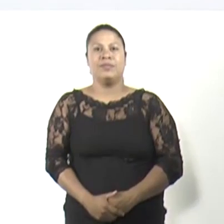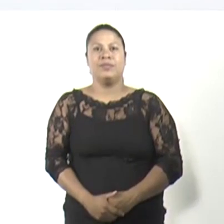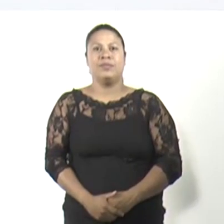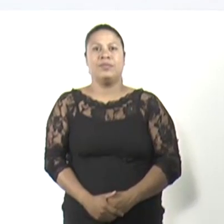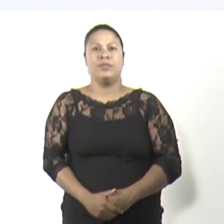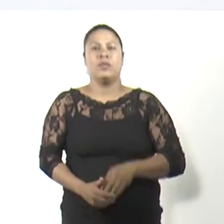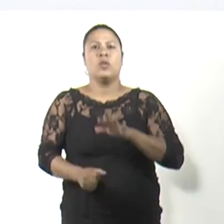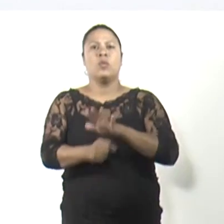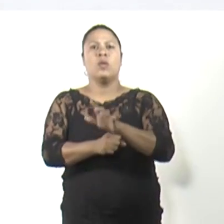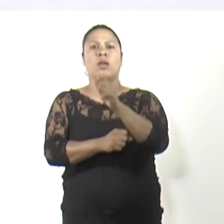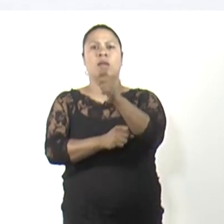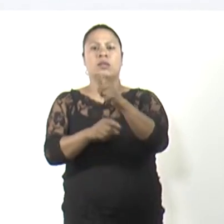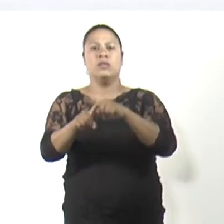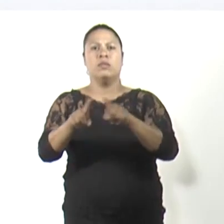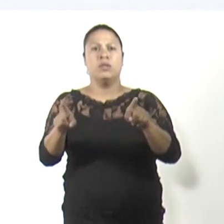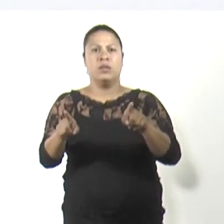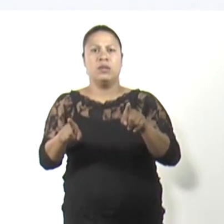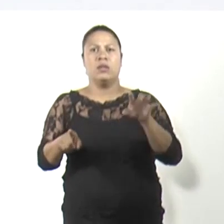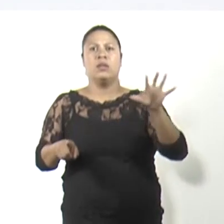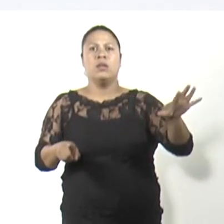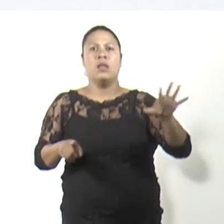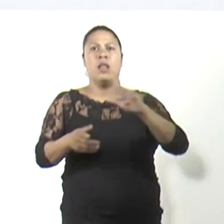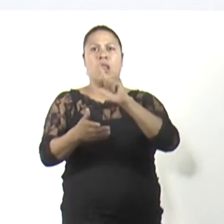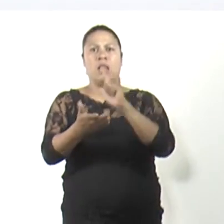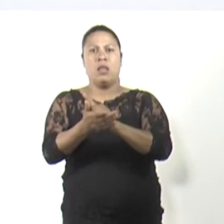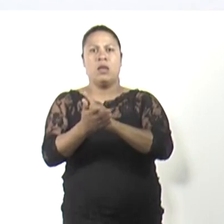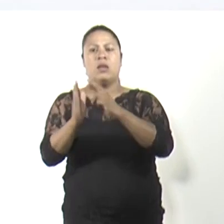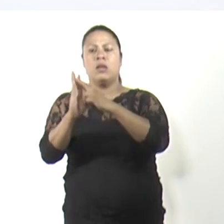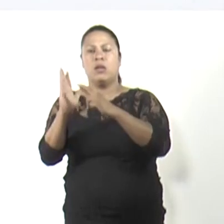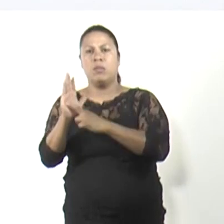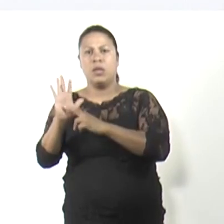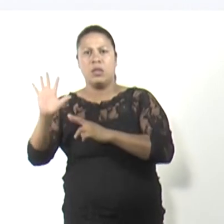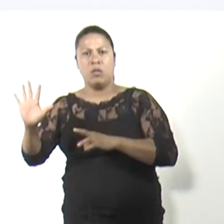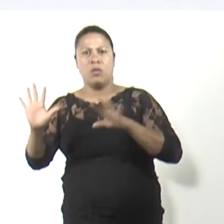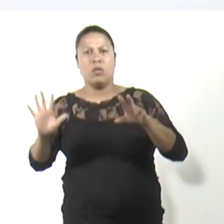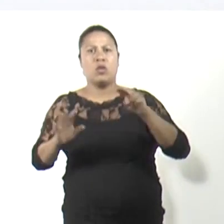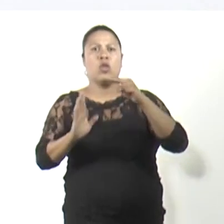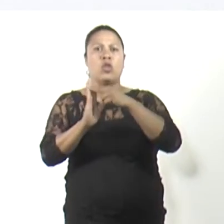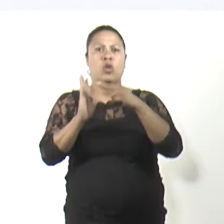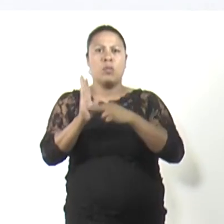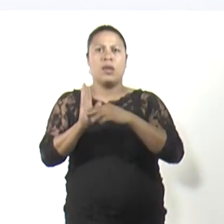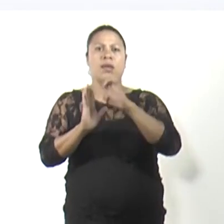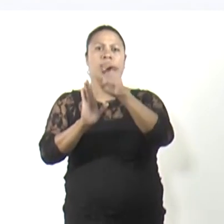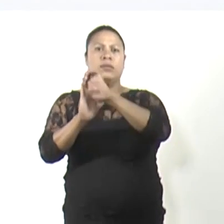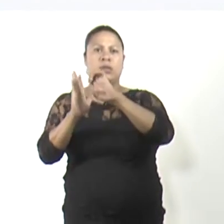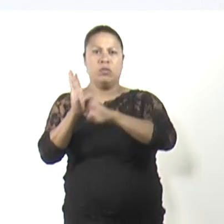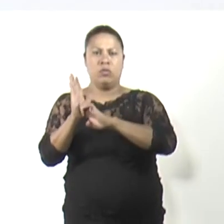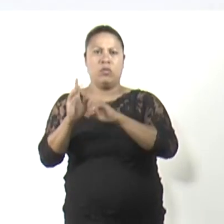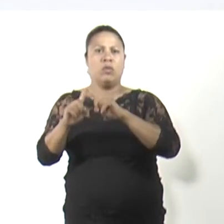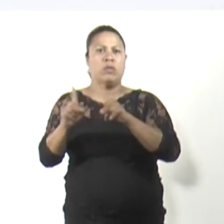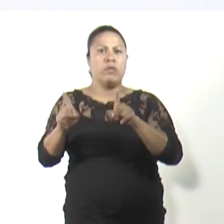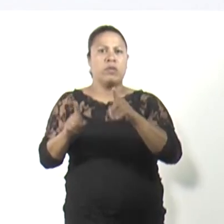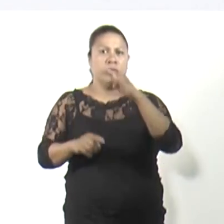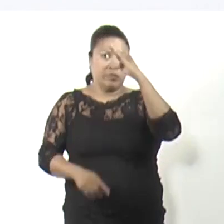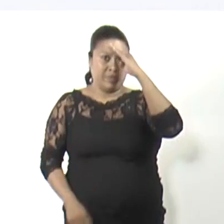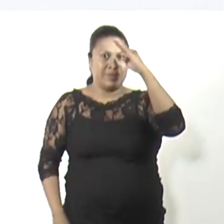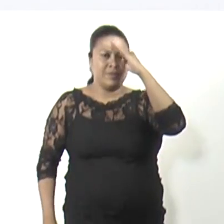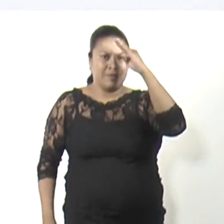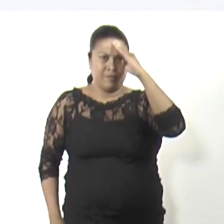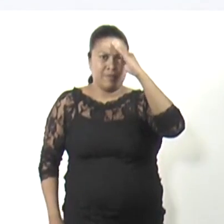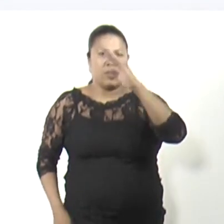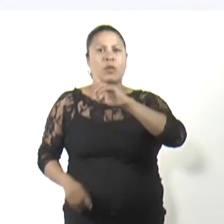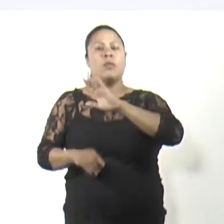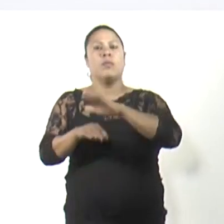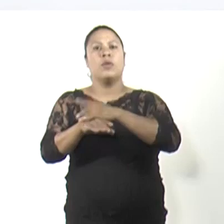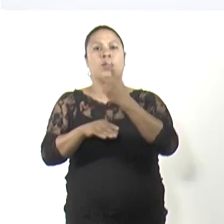¿Cuál sería la diferencia entre ley, reglamento, norma y estatuto? Vayámoslo pensando,